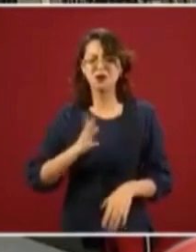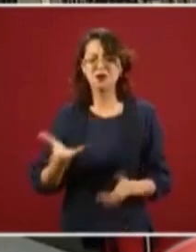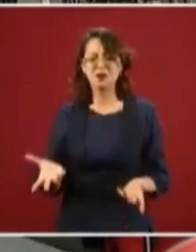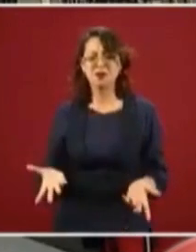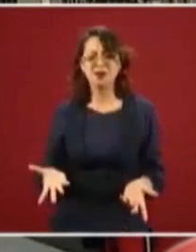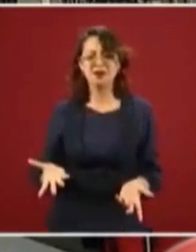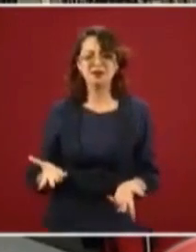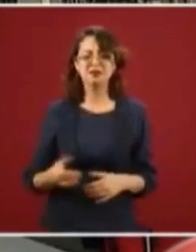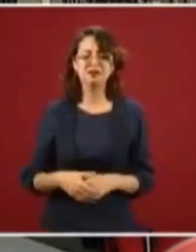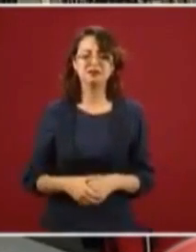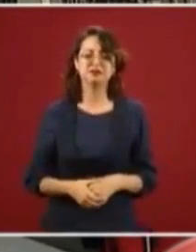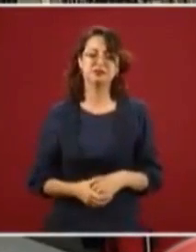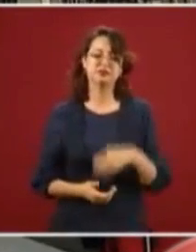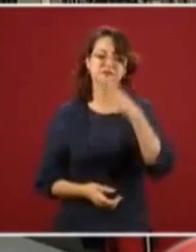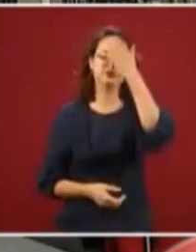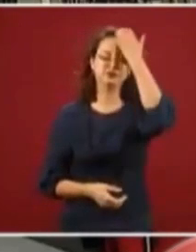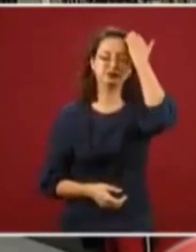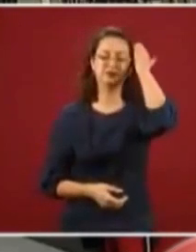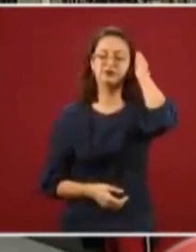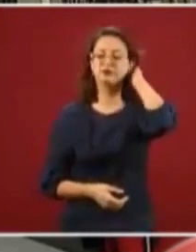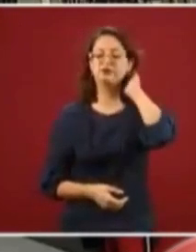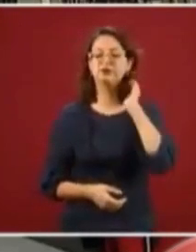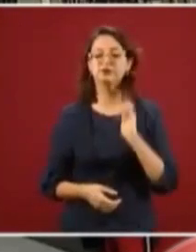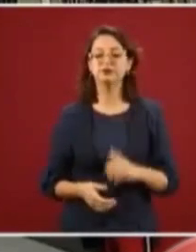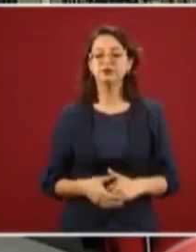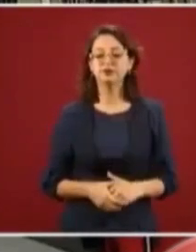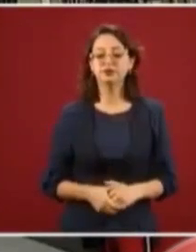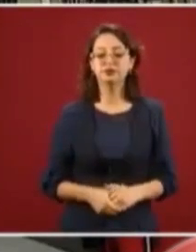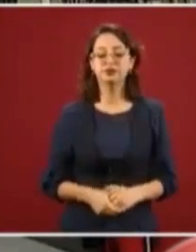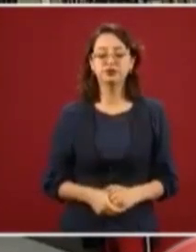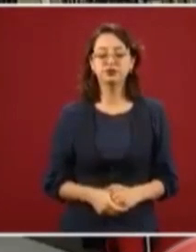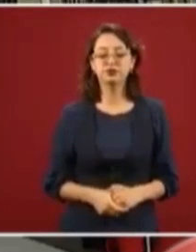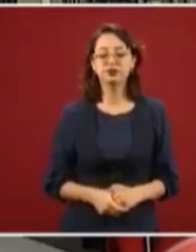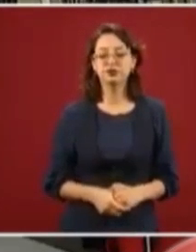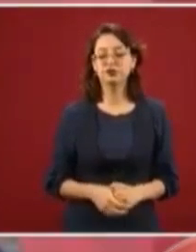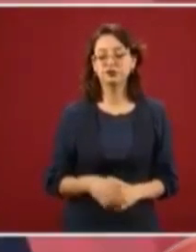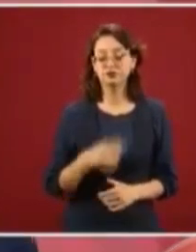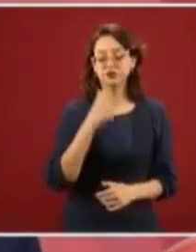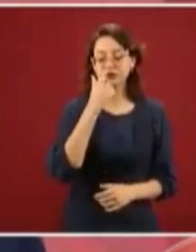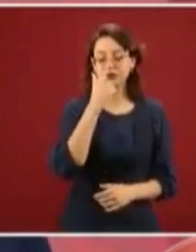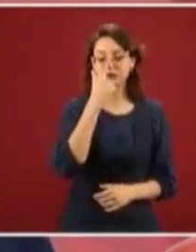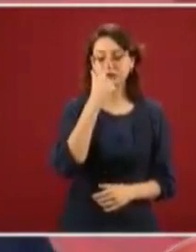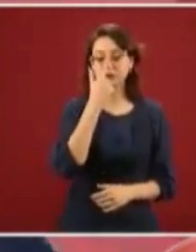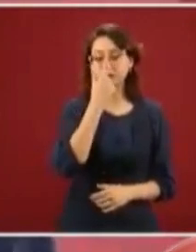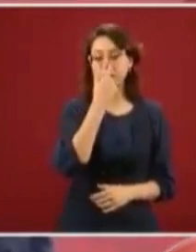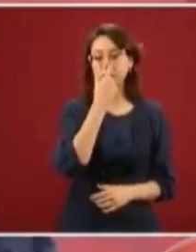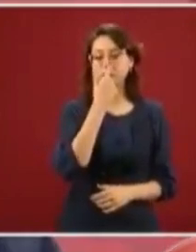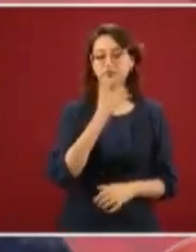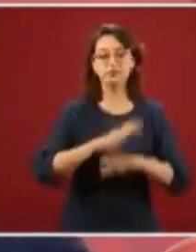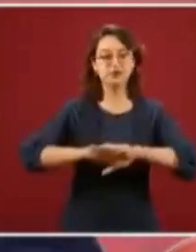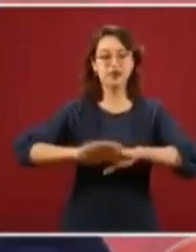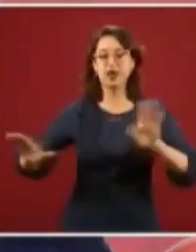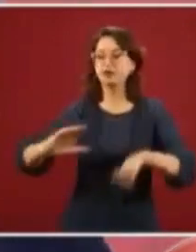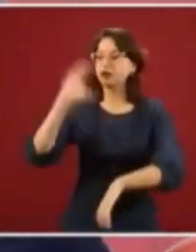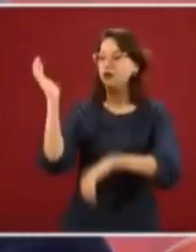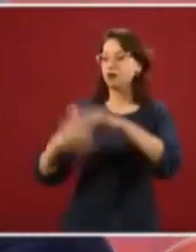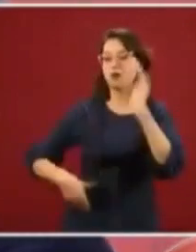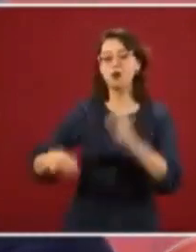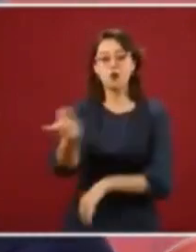Entonces, ya se acaba eso y tiene que haber democracia,